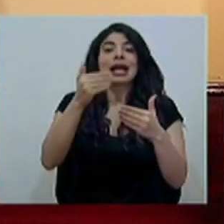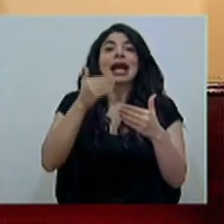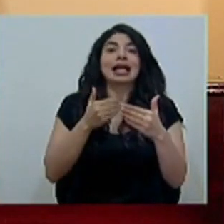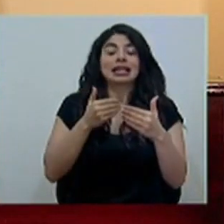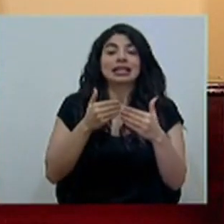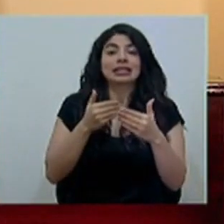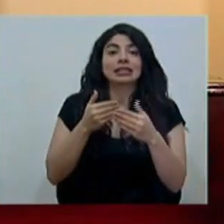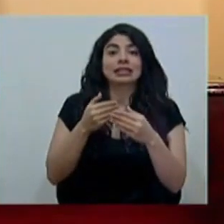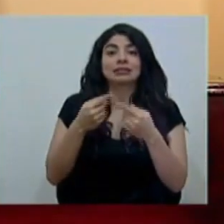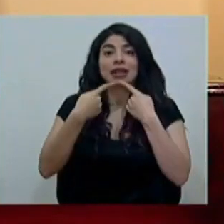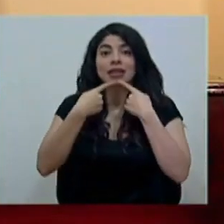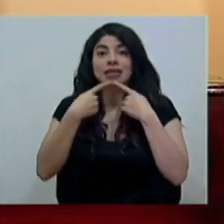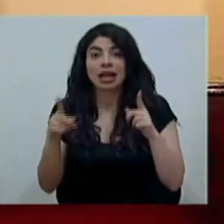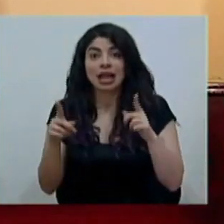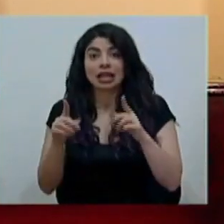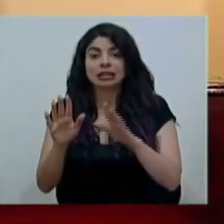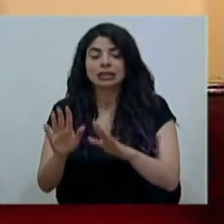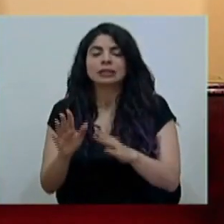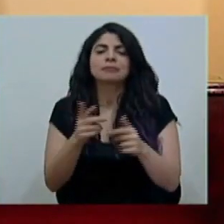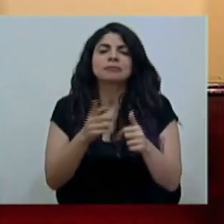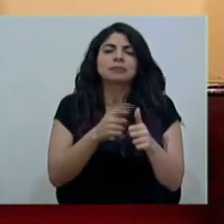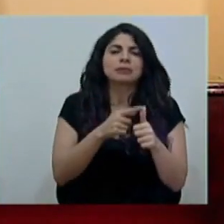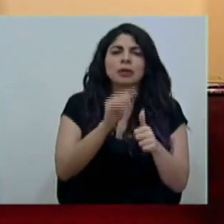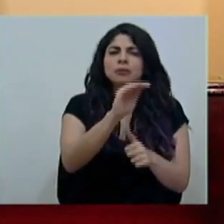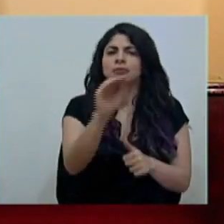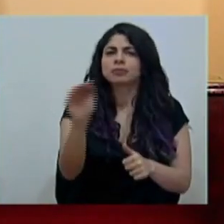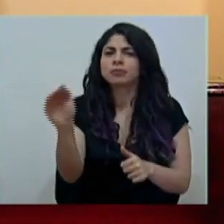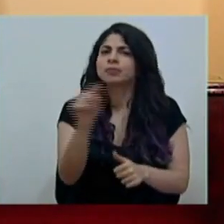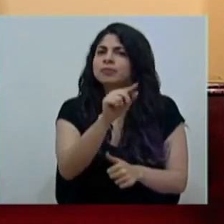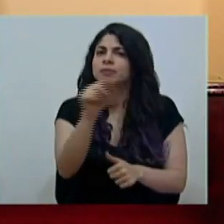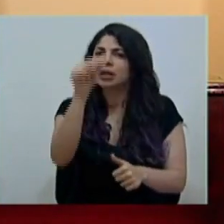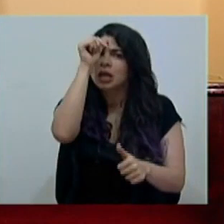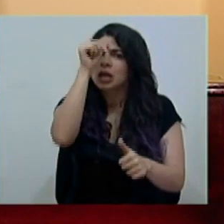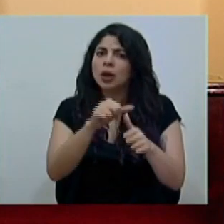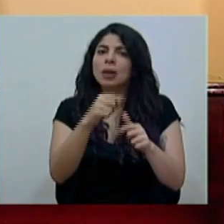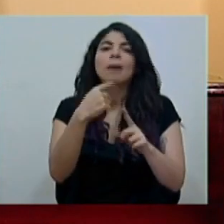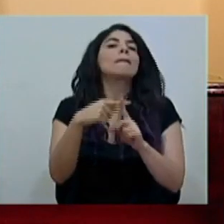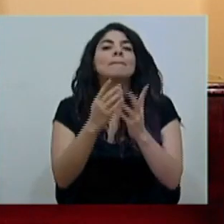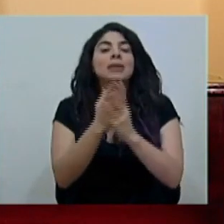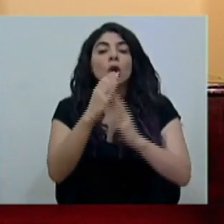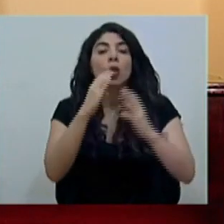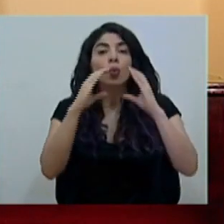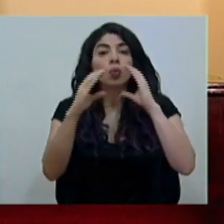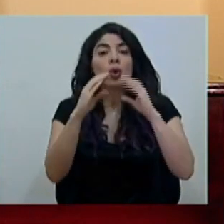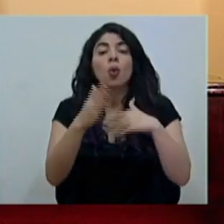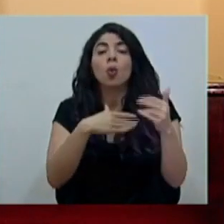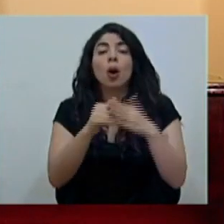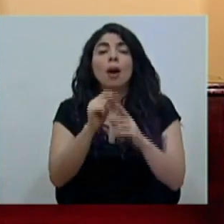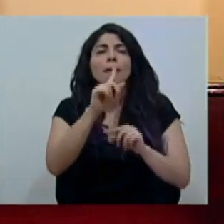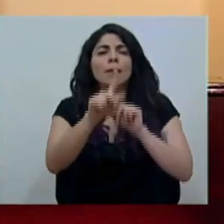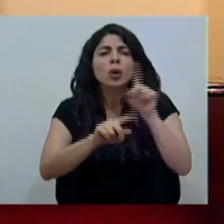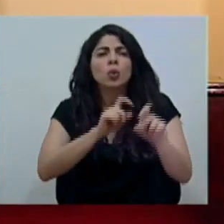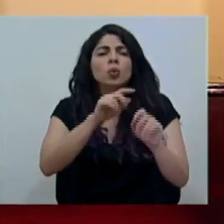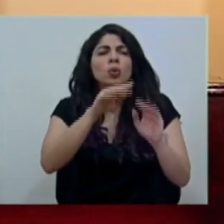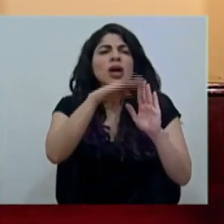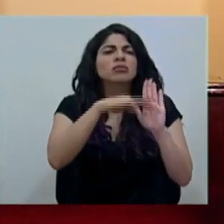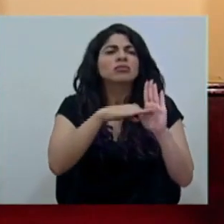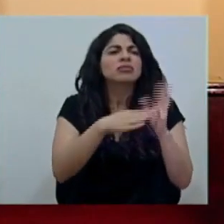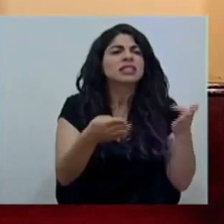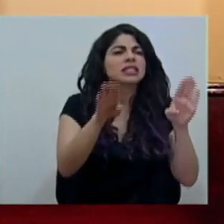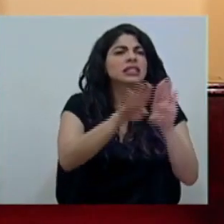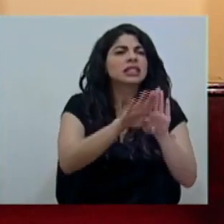paso a las declaraciones, queremos recordarle a la población y a los medios de comunicación que para consultar las medidas de cierre,